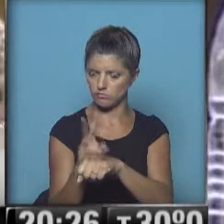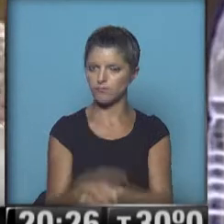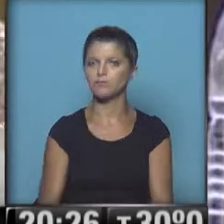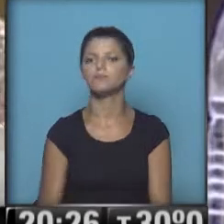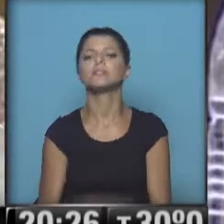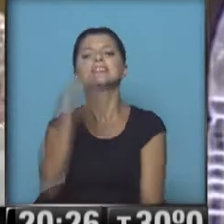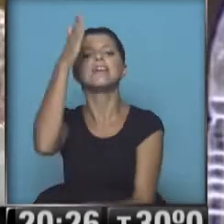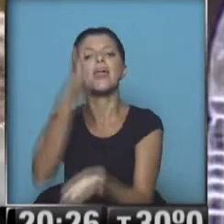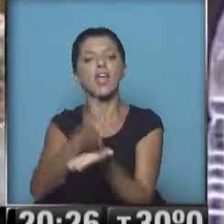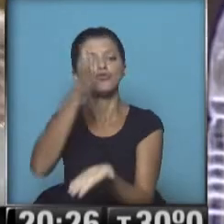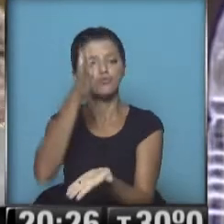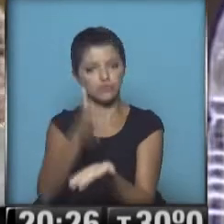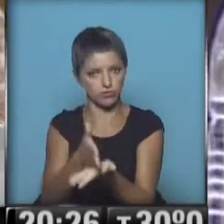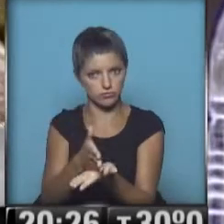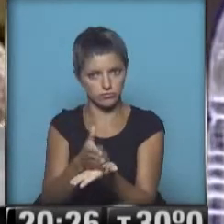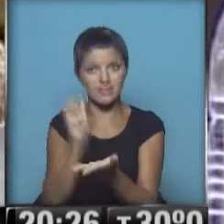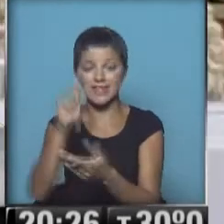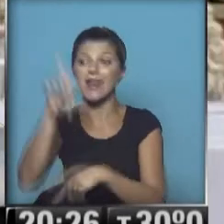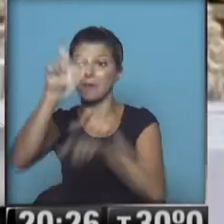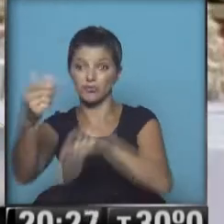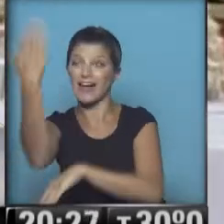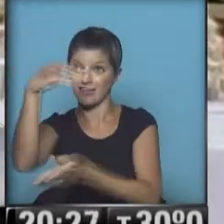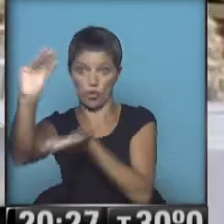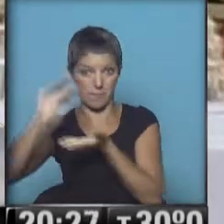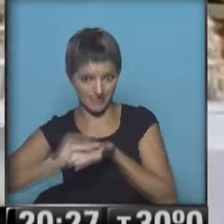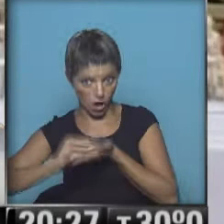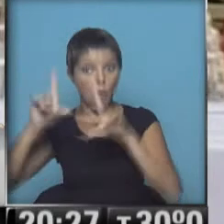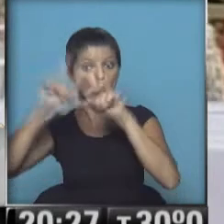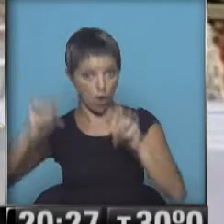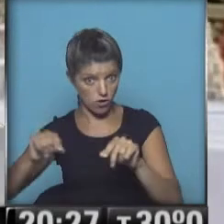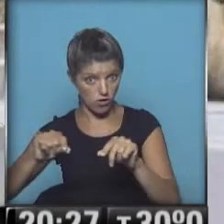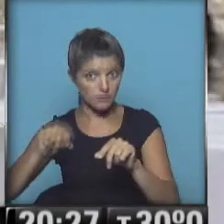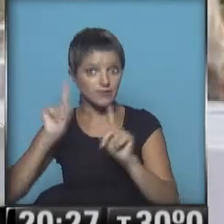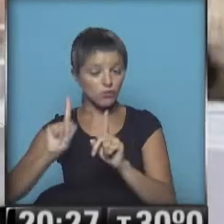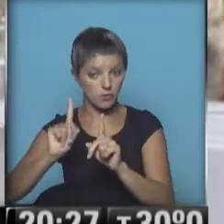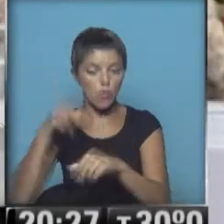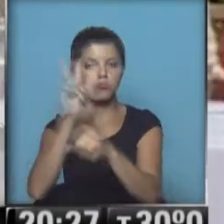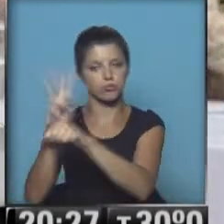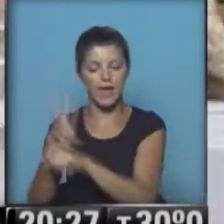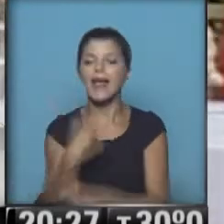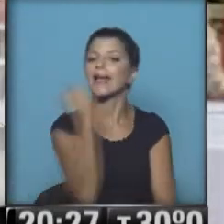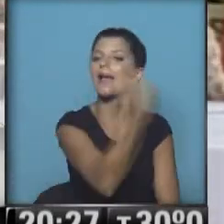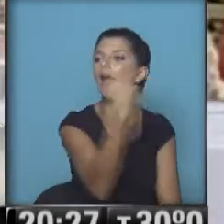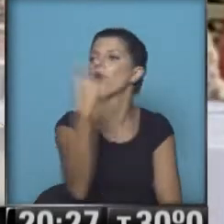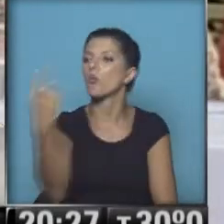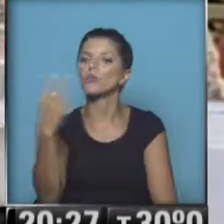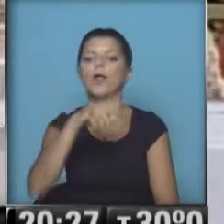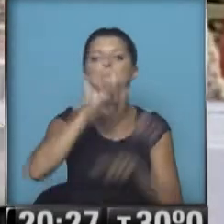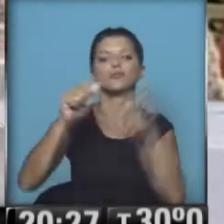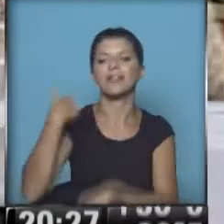los derechos de esos bonistas. Cada argentino se tendrá que hacer